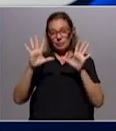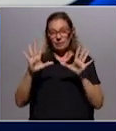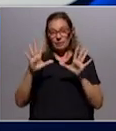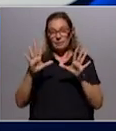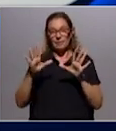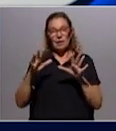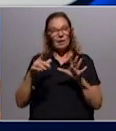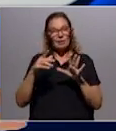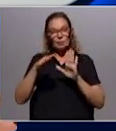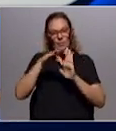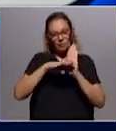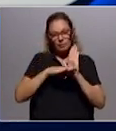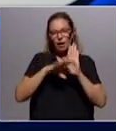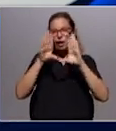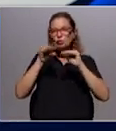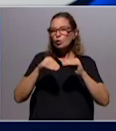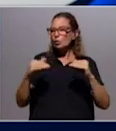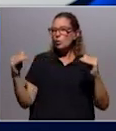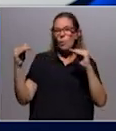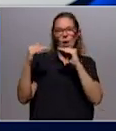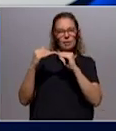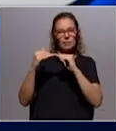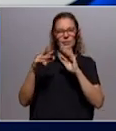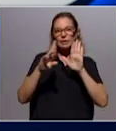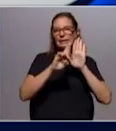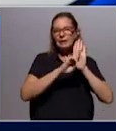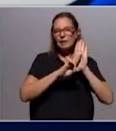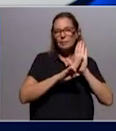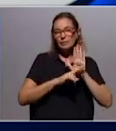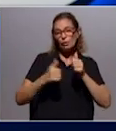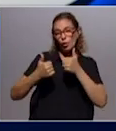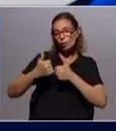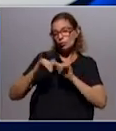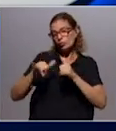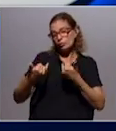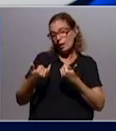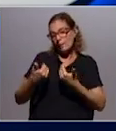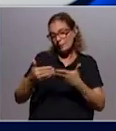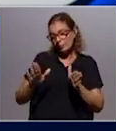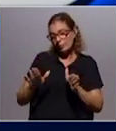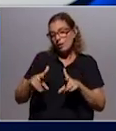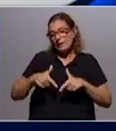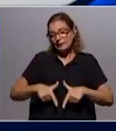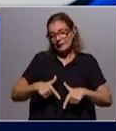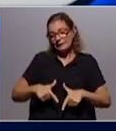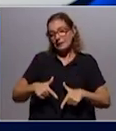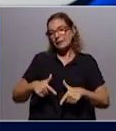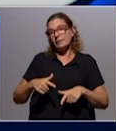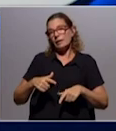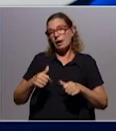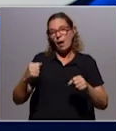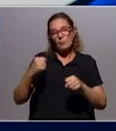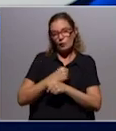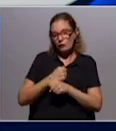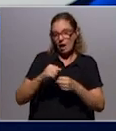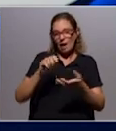la publicación a todos en iguales condiciones de estos reglamentos el concurso se es tan pesado la burocracia la intendencia lleva a que se tenga que aprobar la